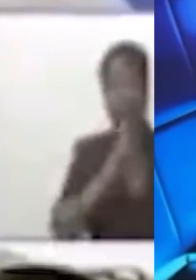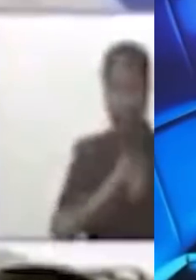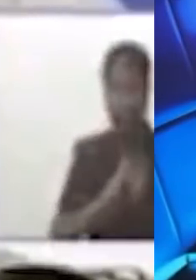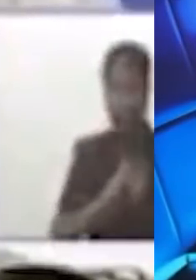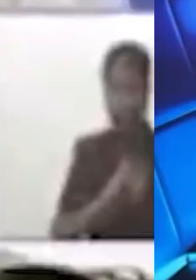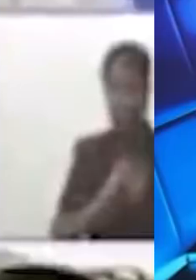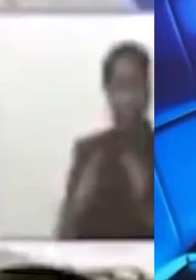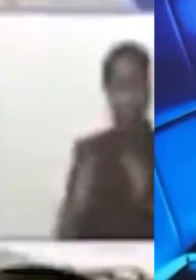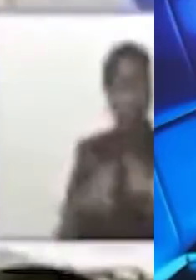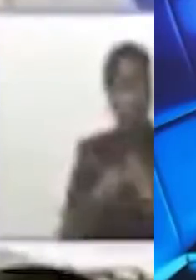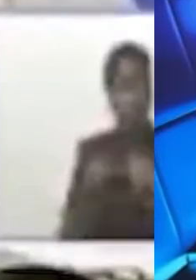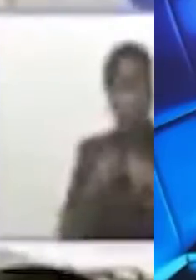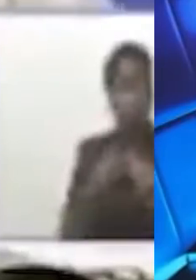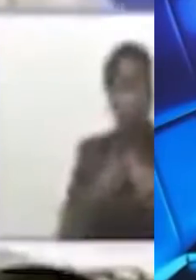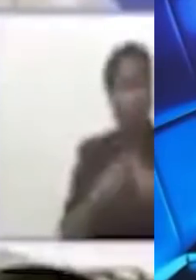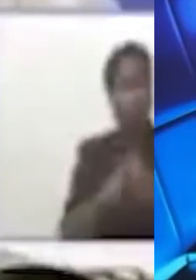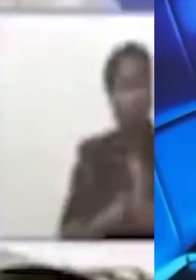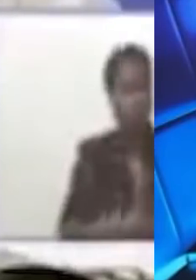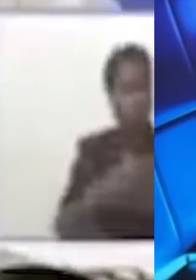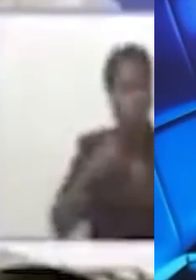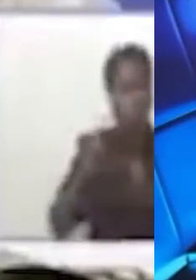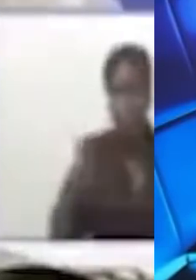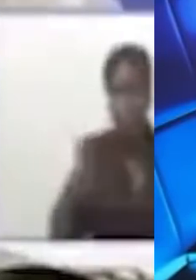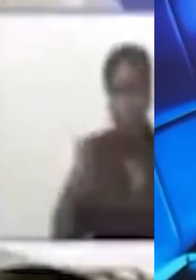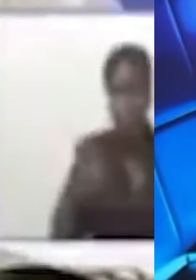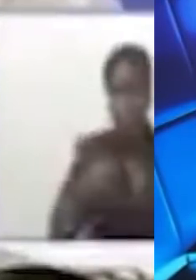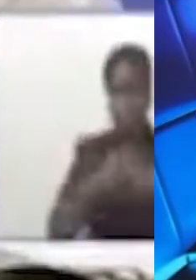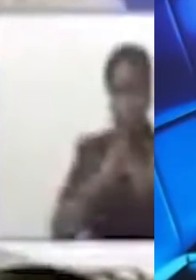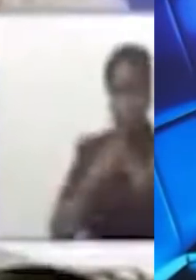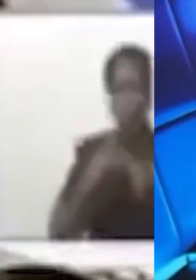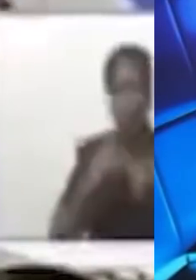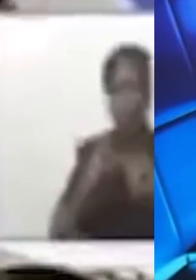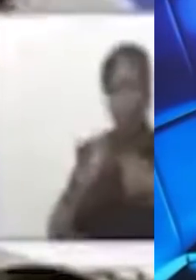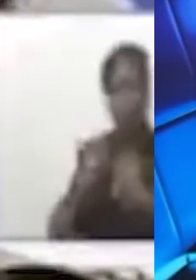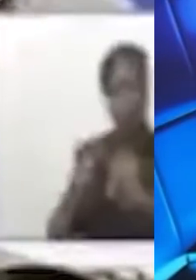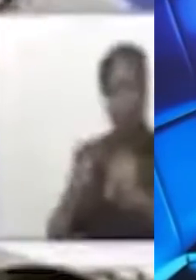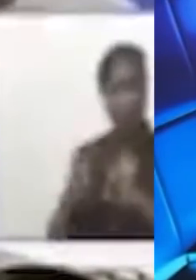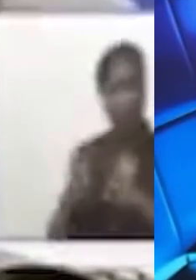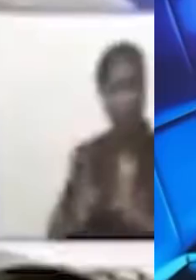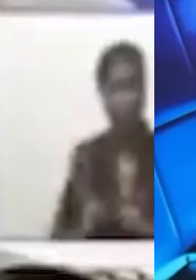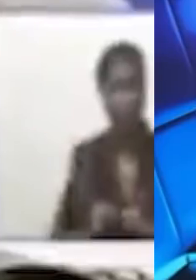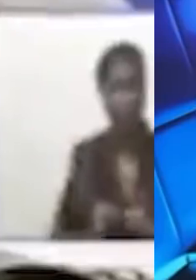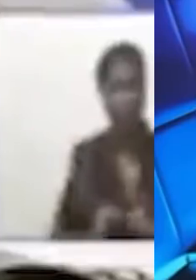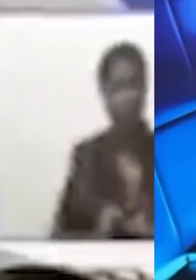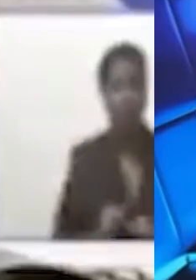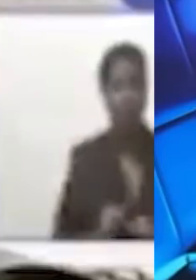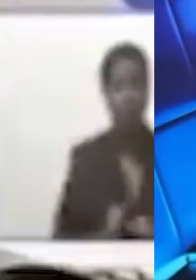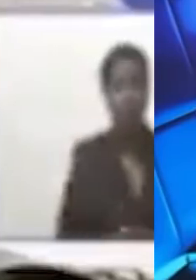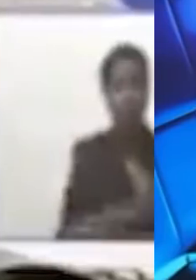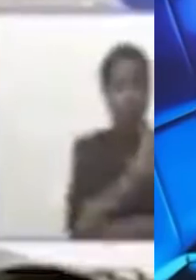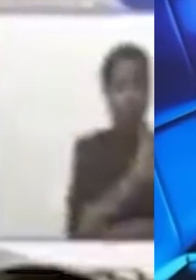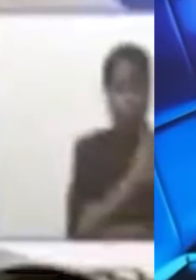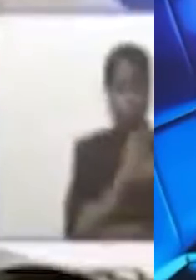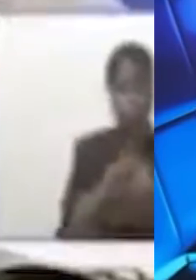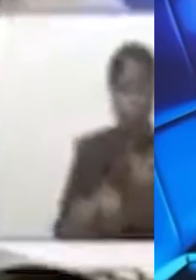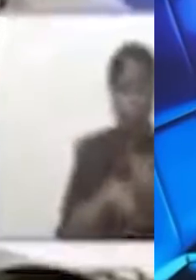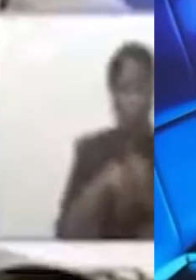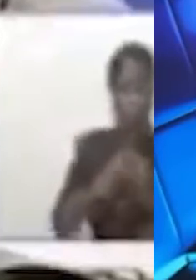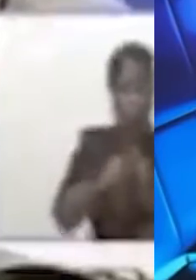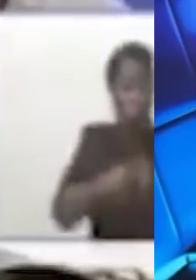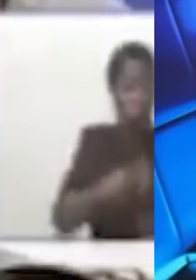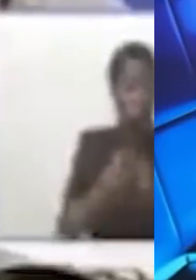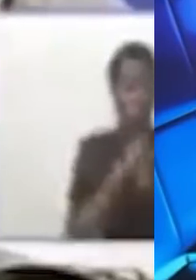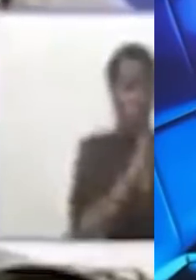ejemplo, en Guantánamo, que es donde mayor están ocurriendo estos fallecimientos. De 8 diarios, vuelvo y repito que toda la población tiene que tenerlo, de